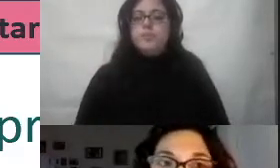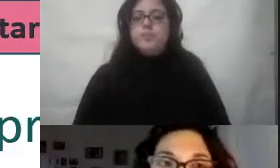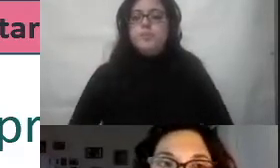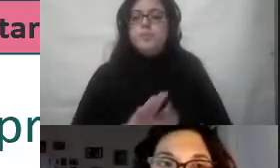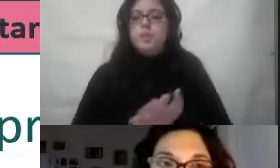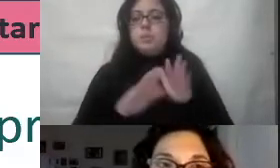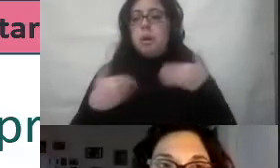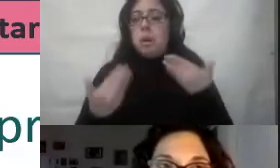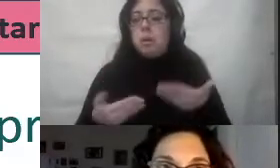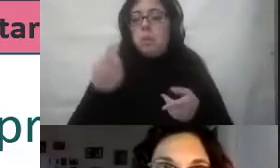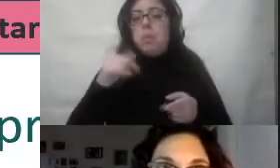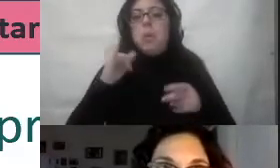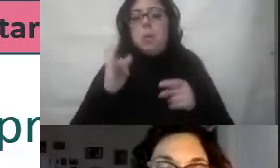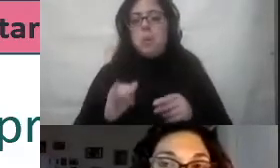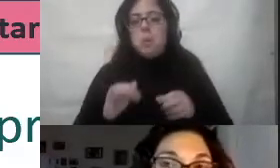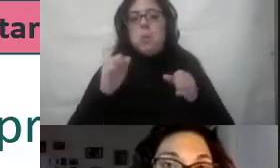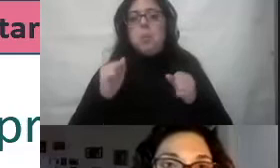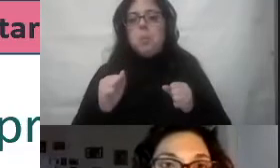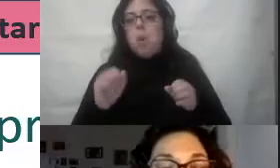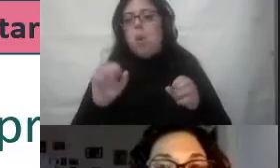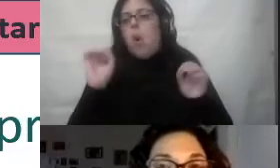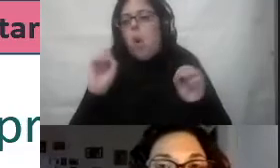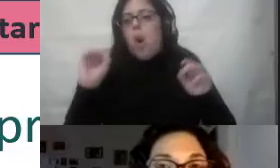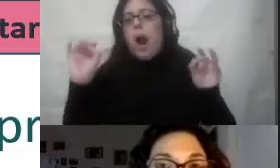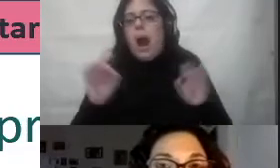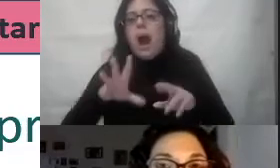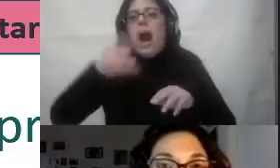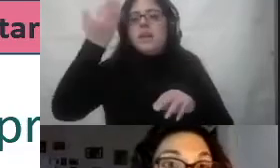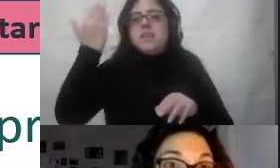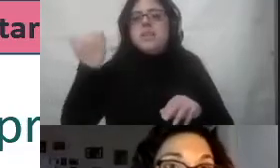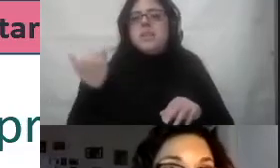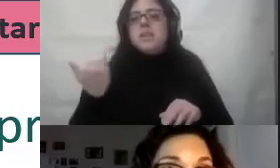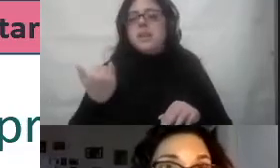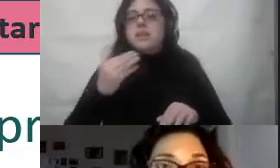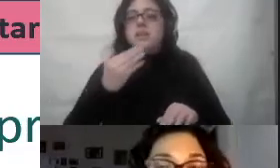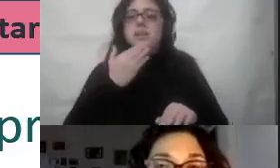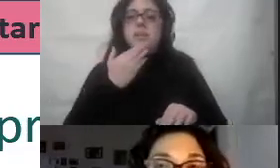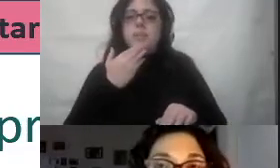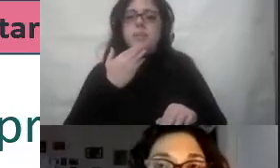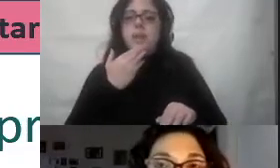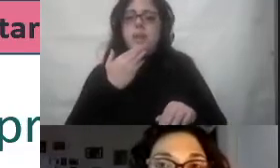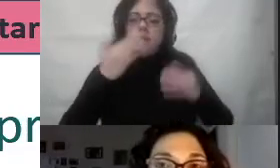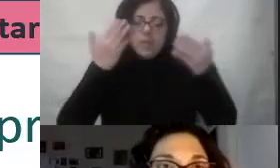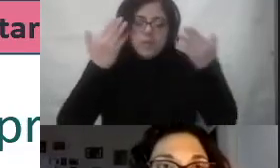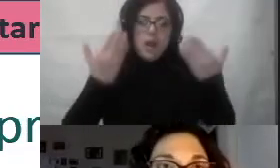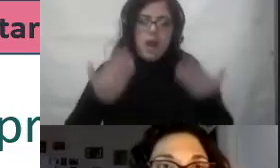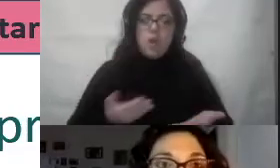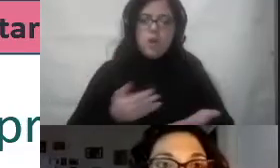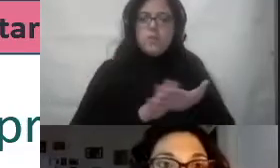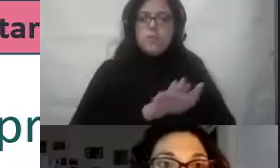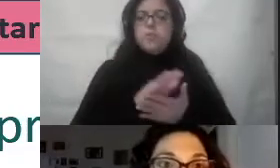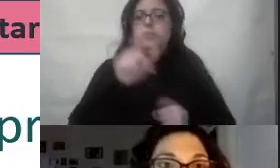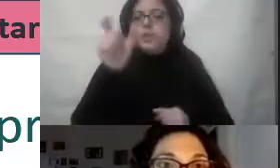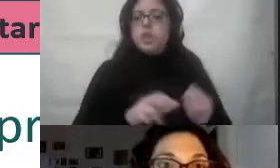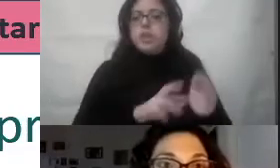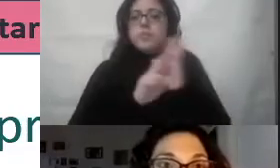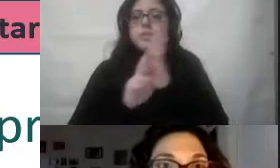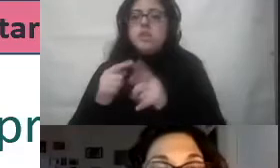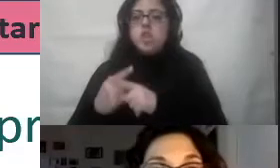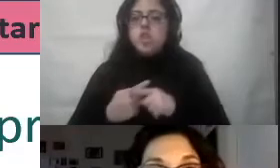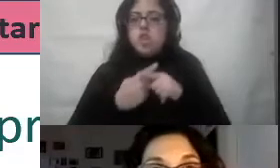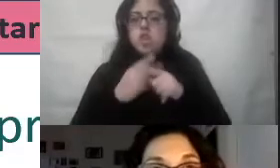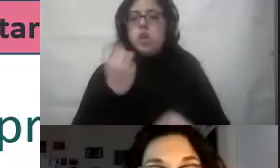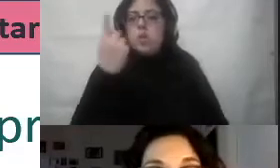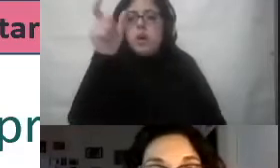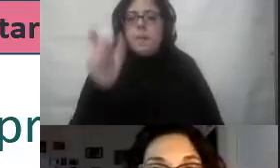que también podemos encontrar ahora. Por ejemplo, un dirigente social, por ejemplo, una persona que está viviendo en